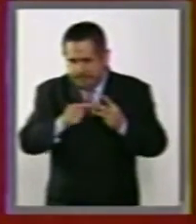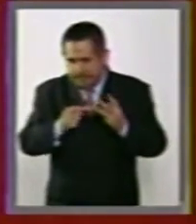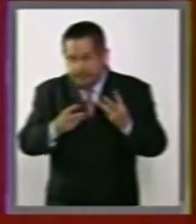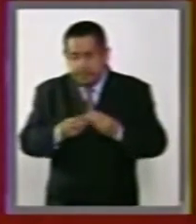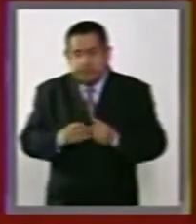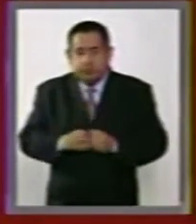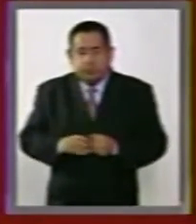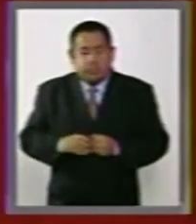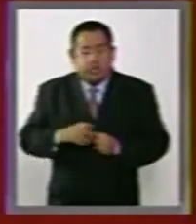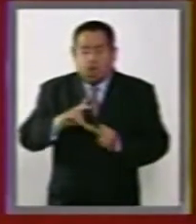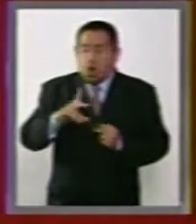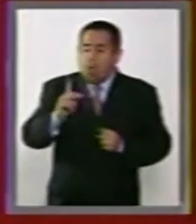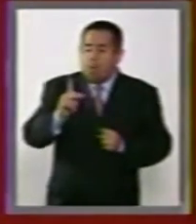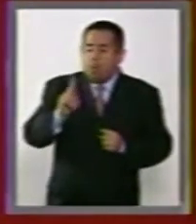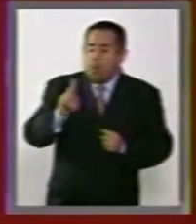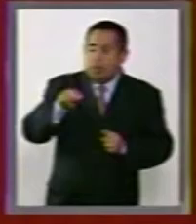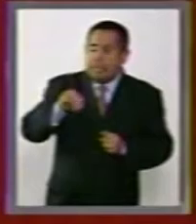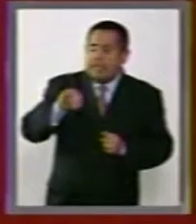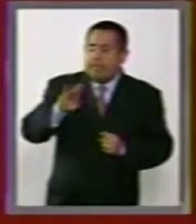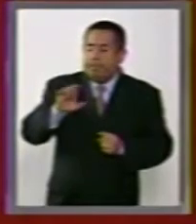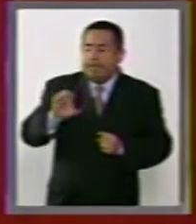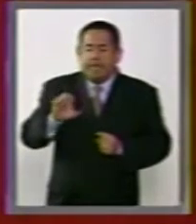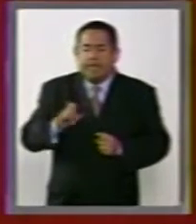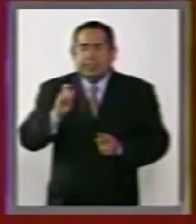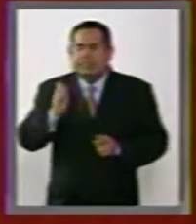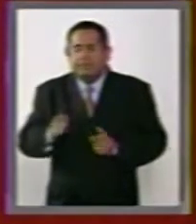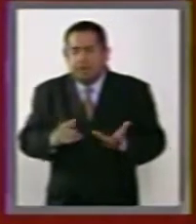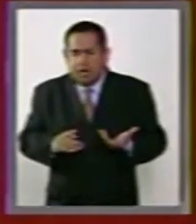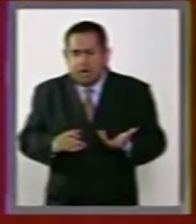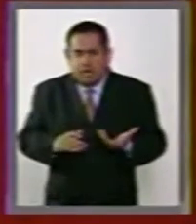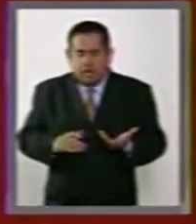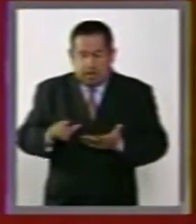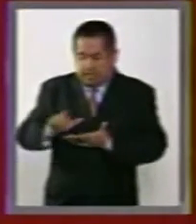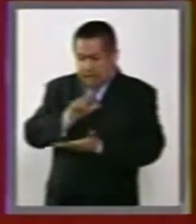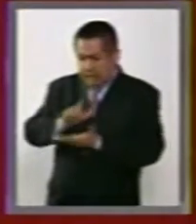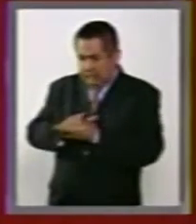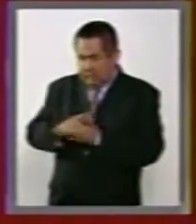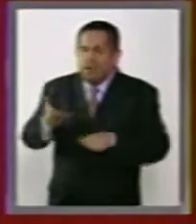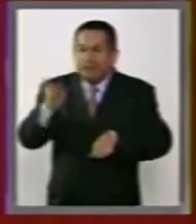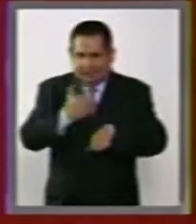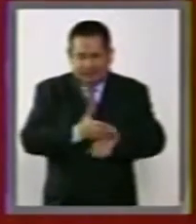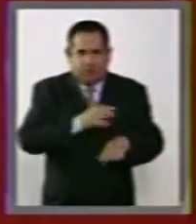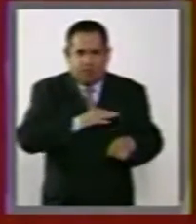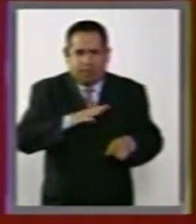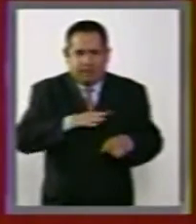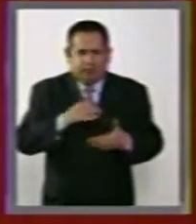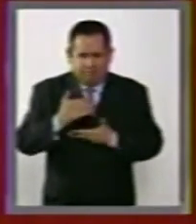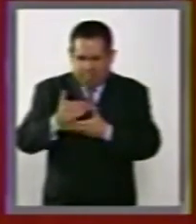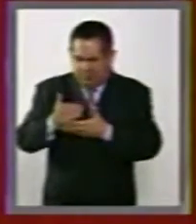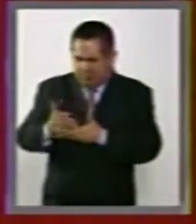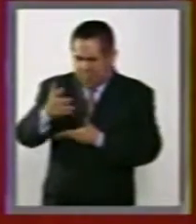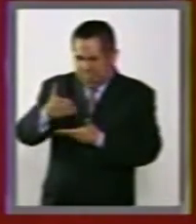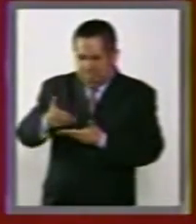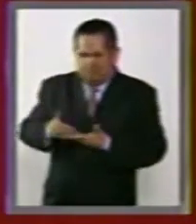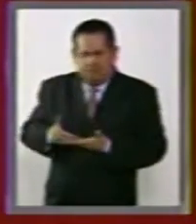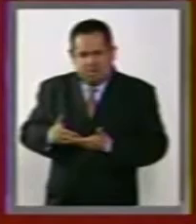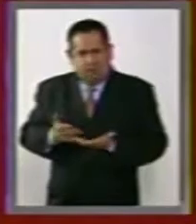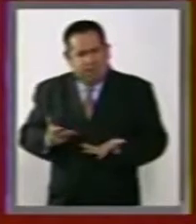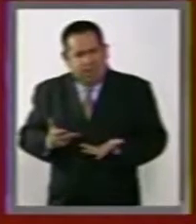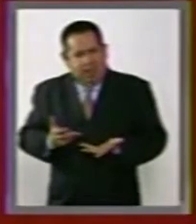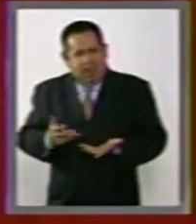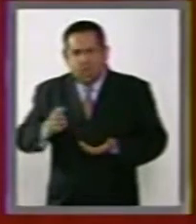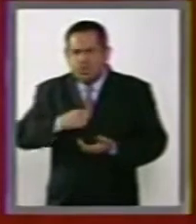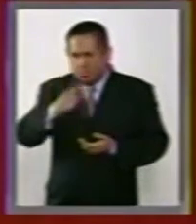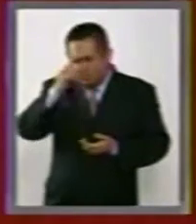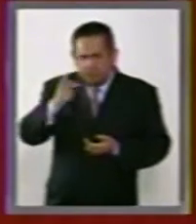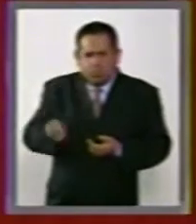Que algo sea punible significa que la acción debe estar penada por la ley. A partir de esto, la pregunta que